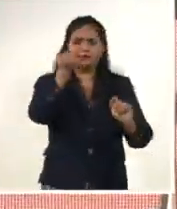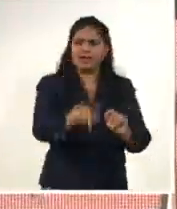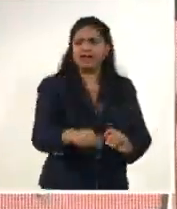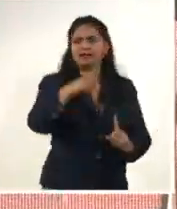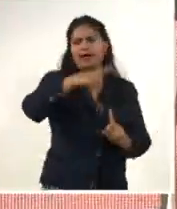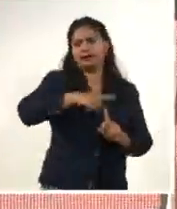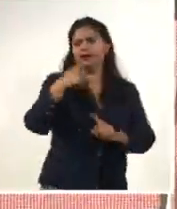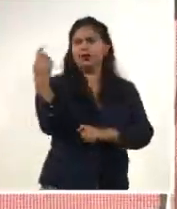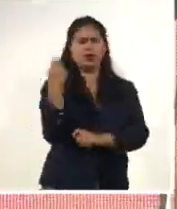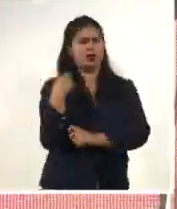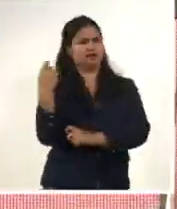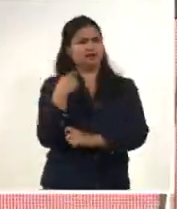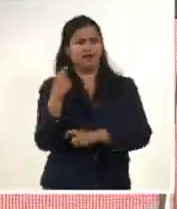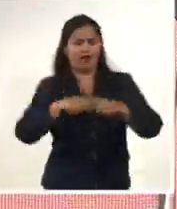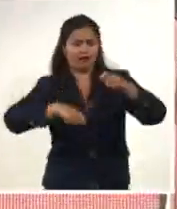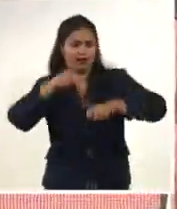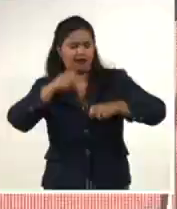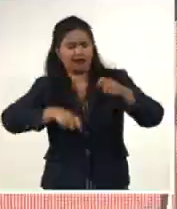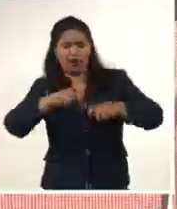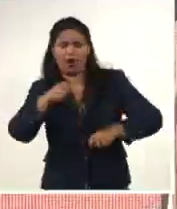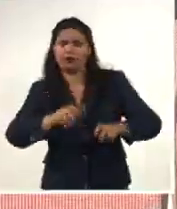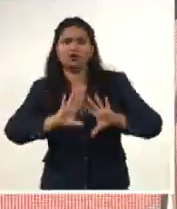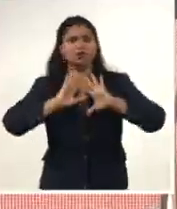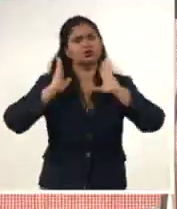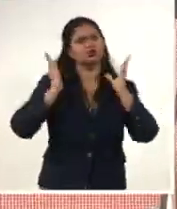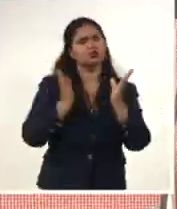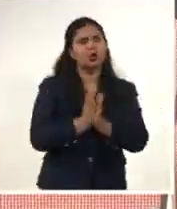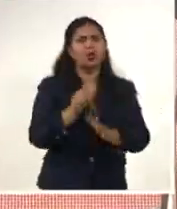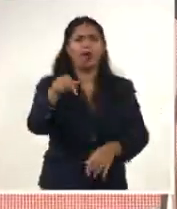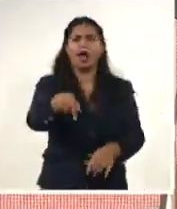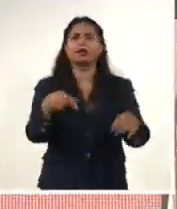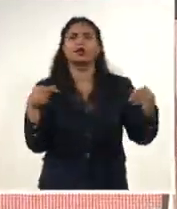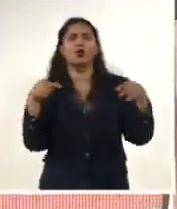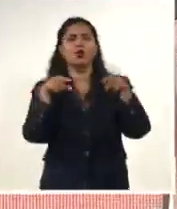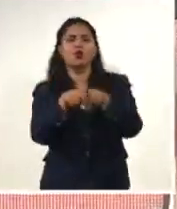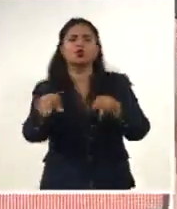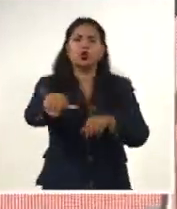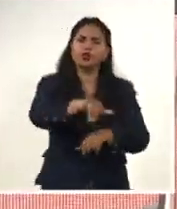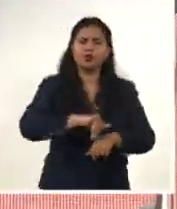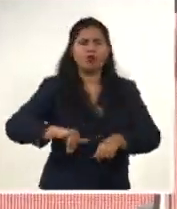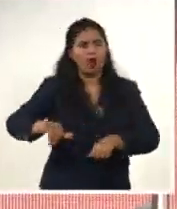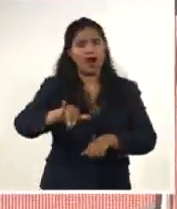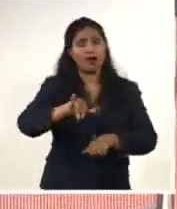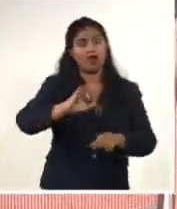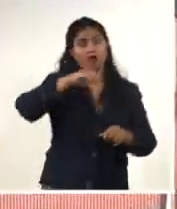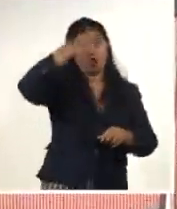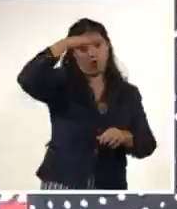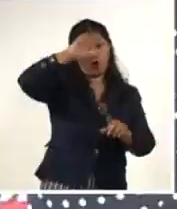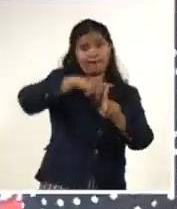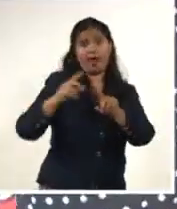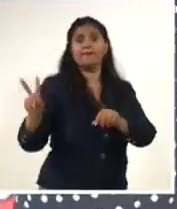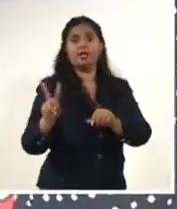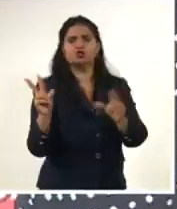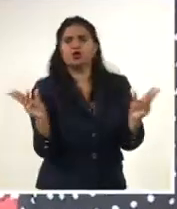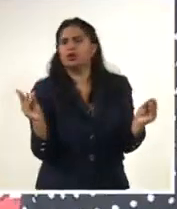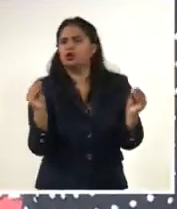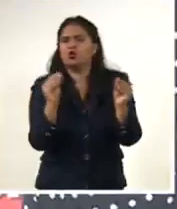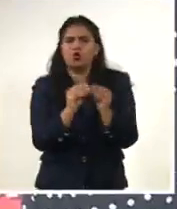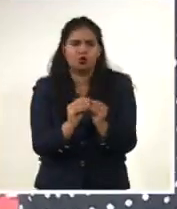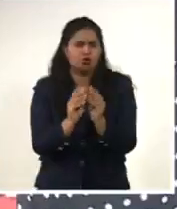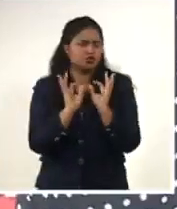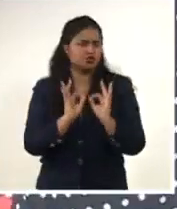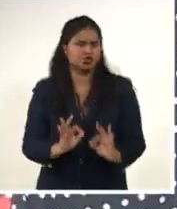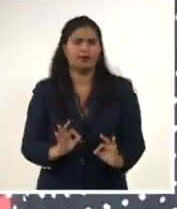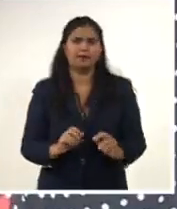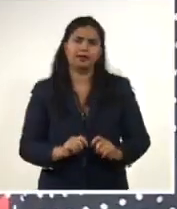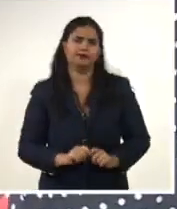enseñarnos muchas cosas, pero que aquí estamos unidos como una sola patria, Cuba y Venezuela. Un obsequio a